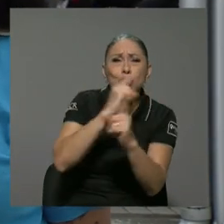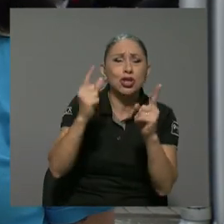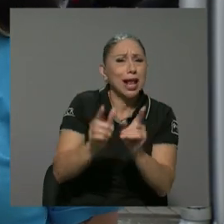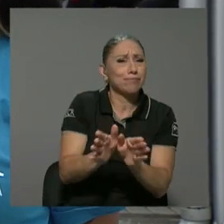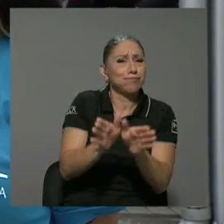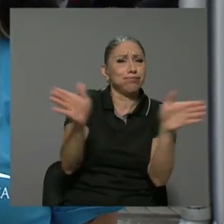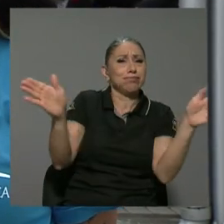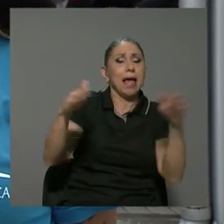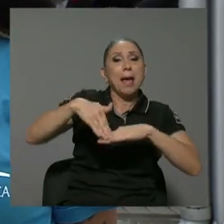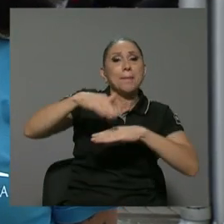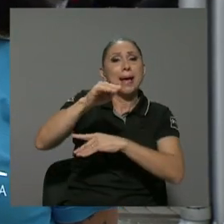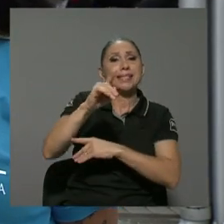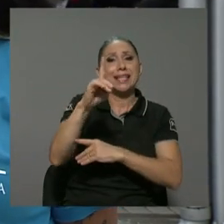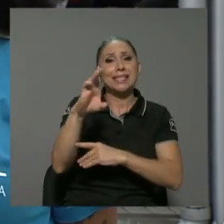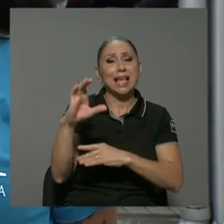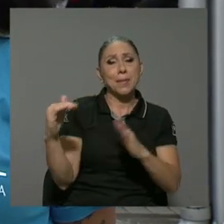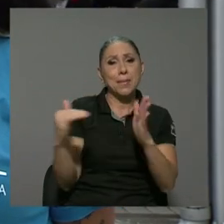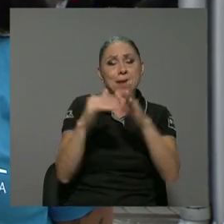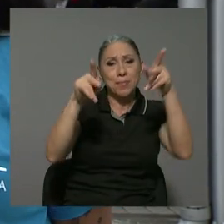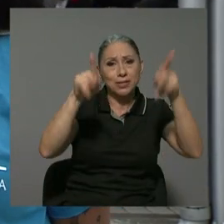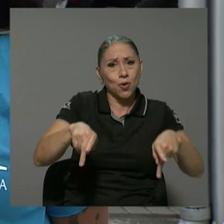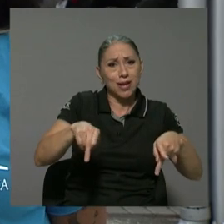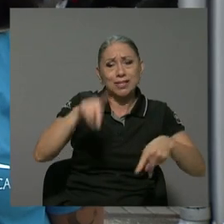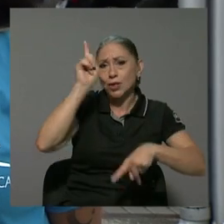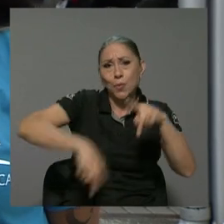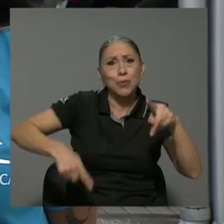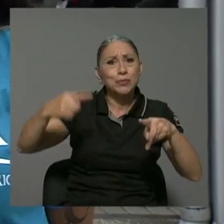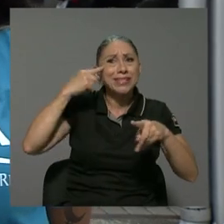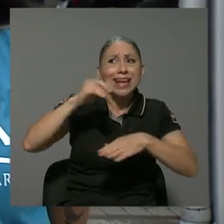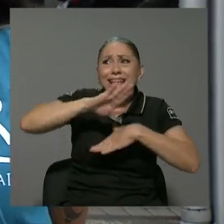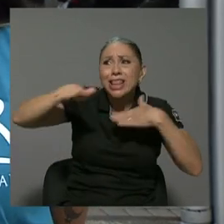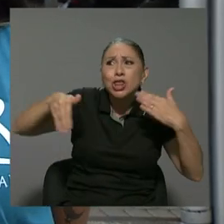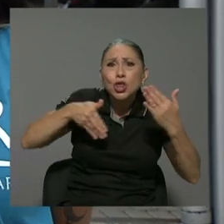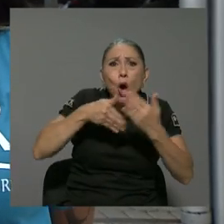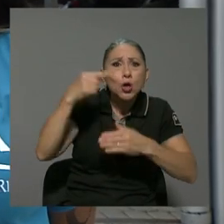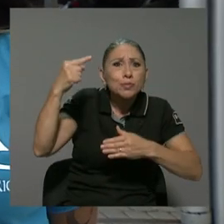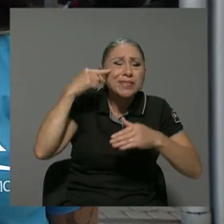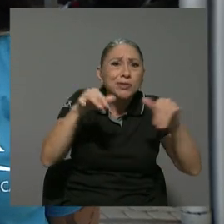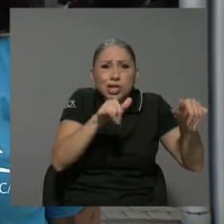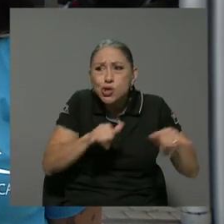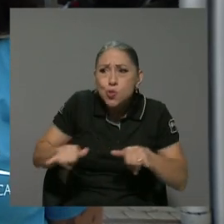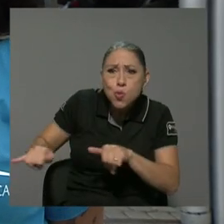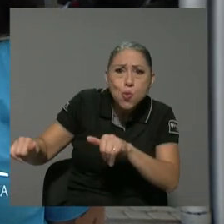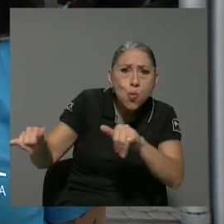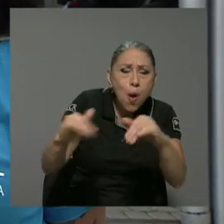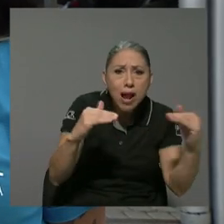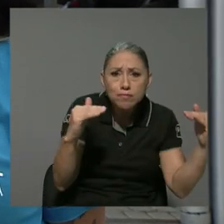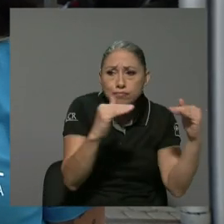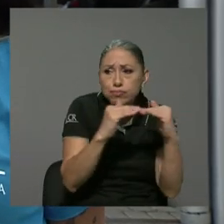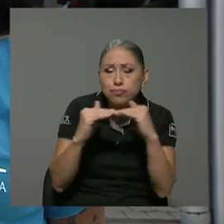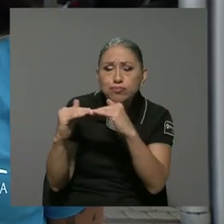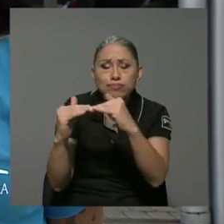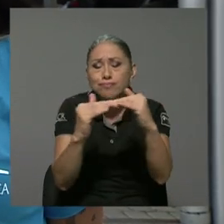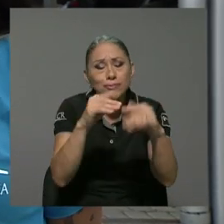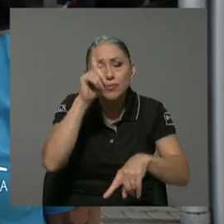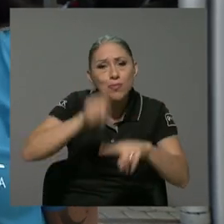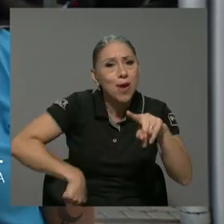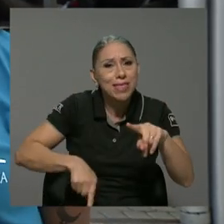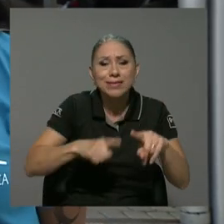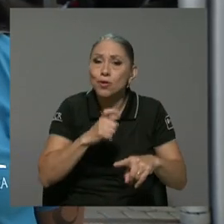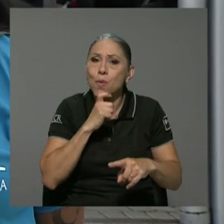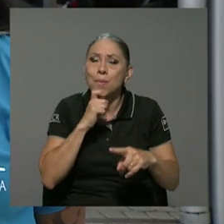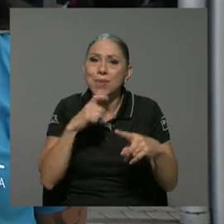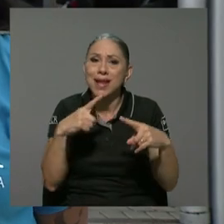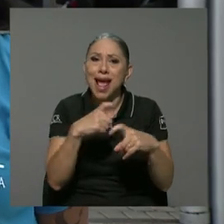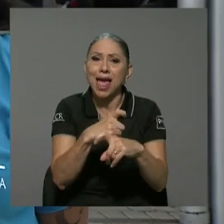las que conformamos el movimiento estudiantil, vamos a tener concordancia con absolutamente todos los puntos, eso es bastante complicado de lograr. Pero no